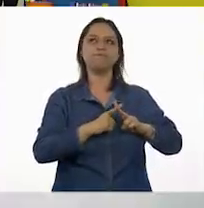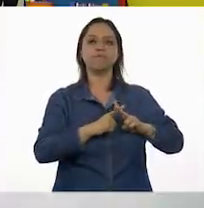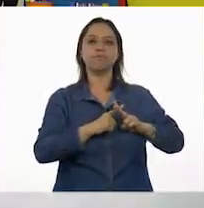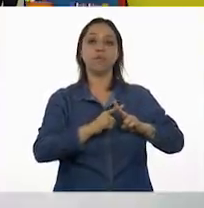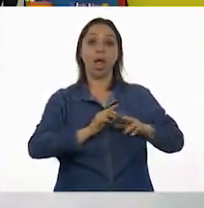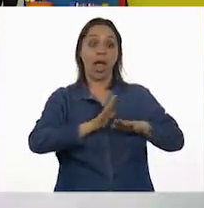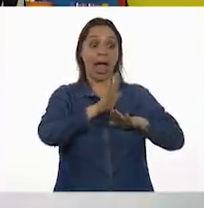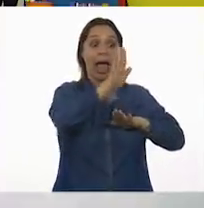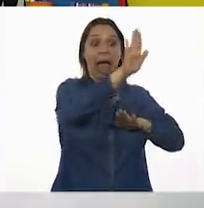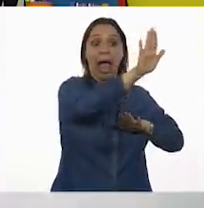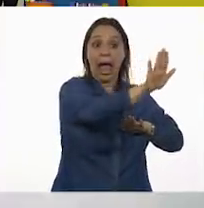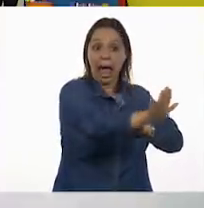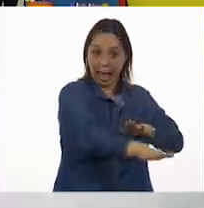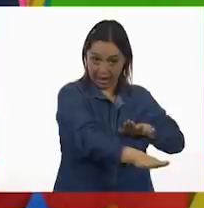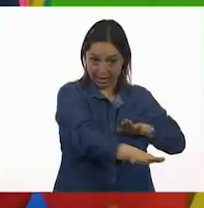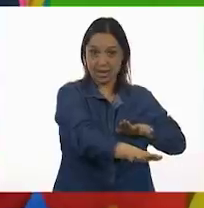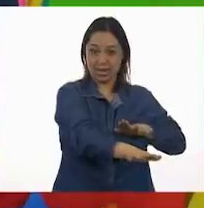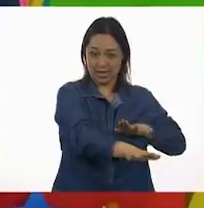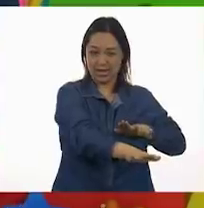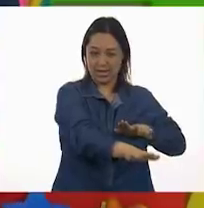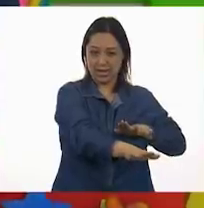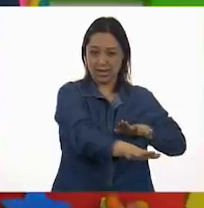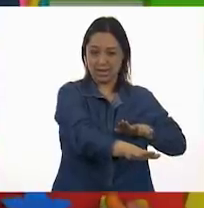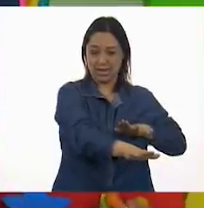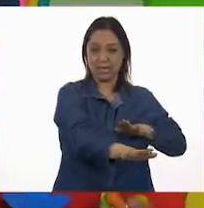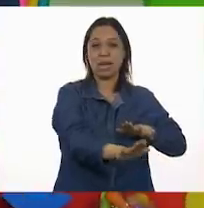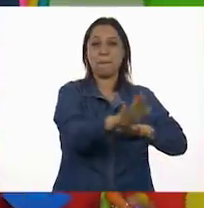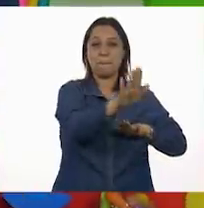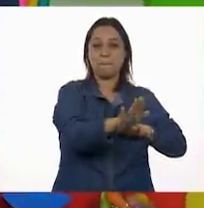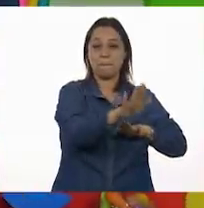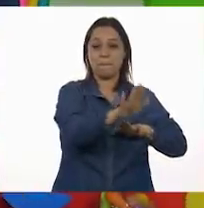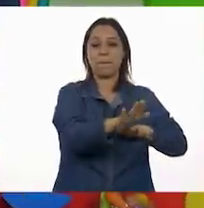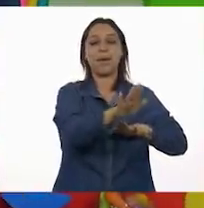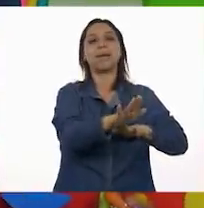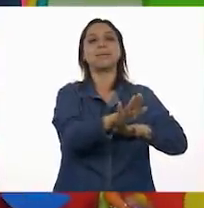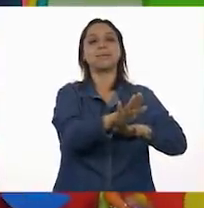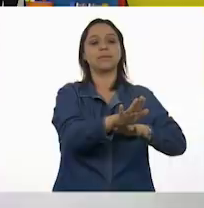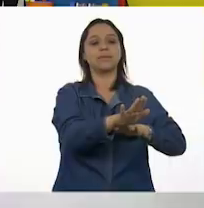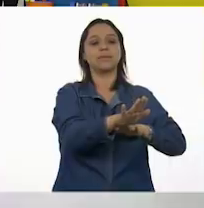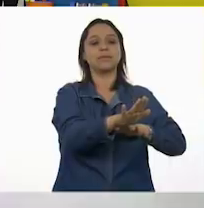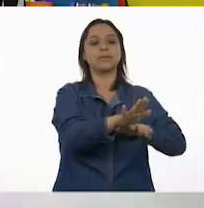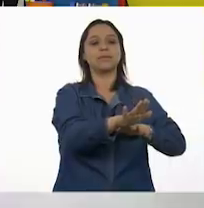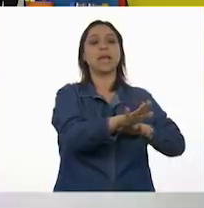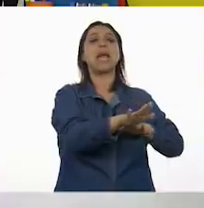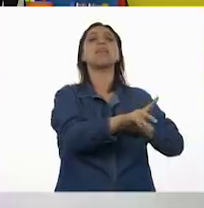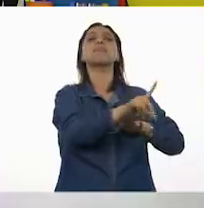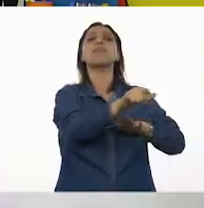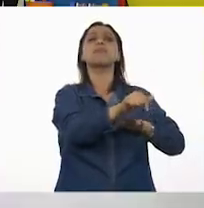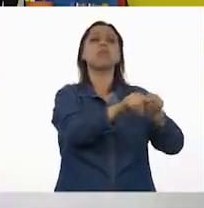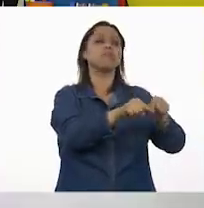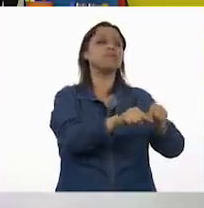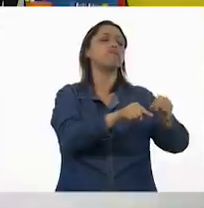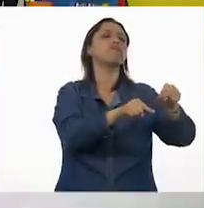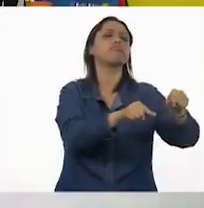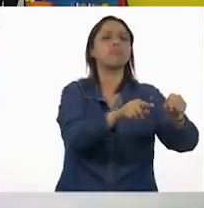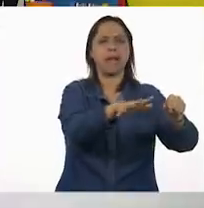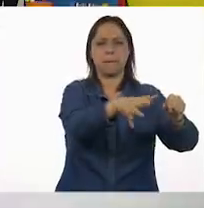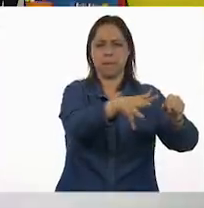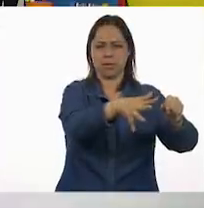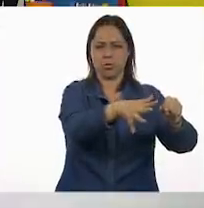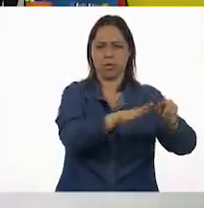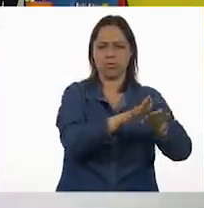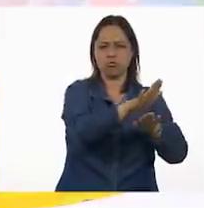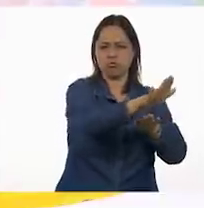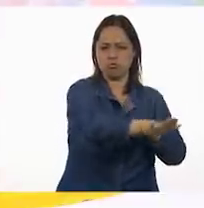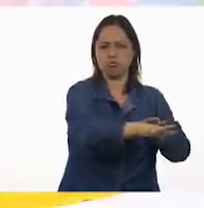Un paso grande, grande, grande, como de avestruz. Ajá. Y un paso mediano. A ver.